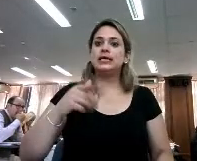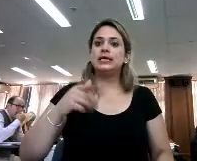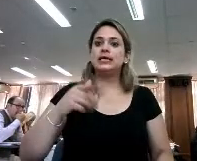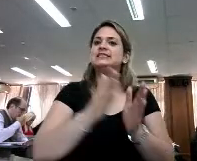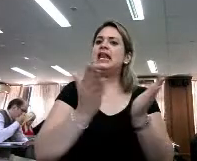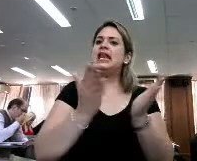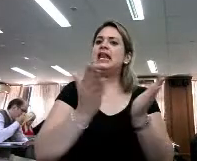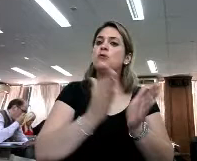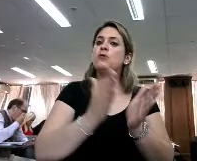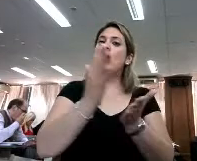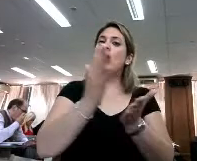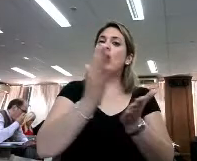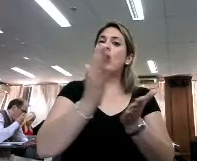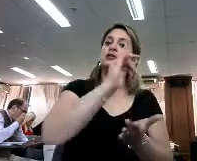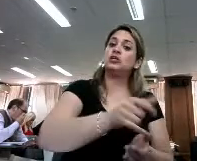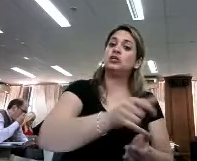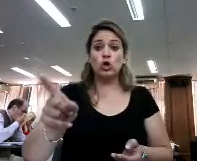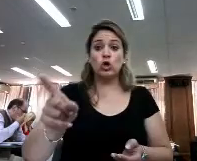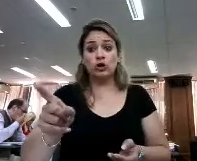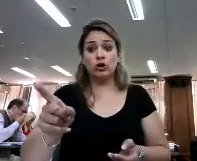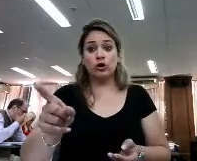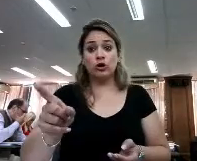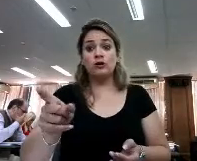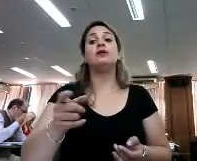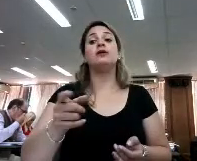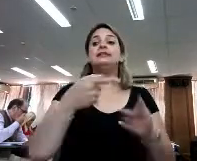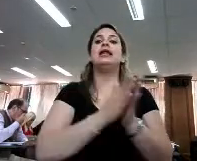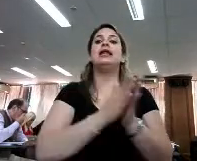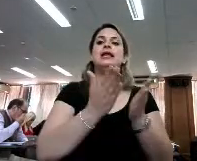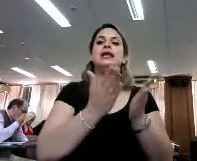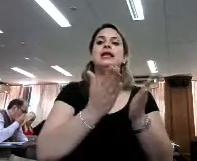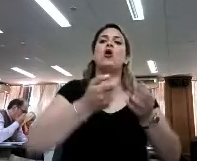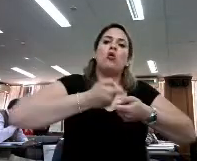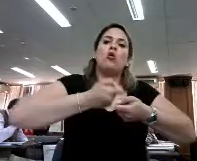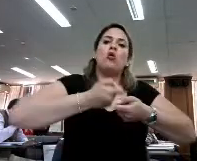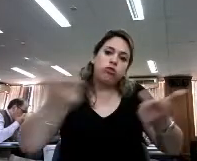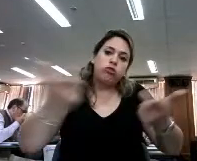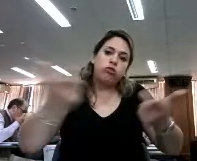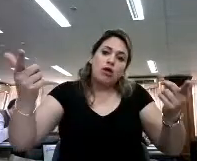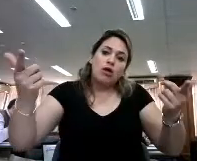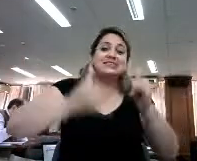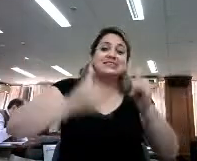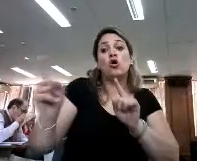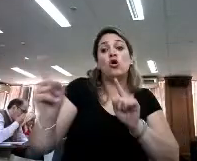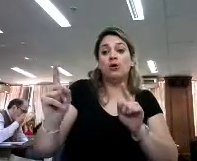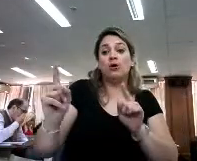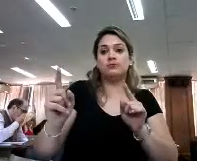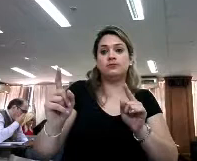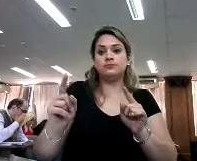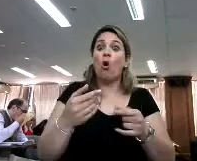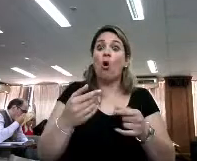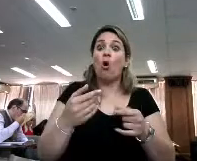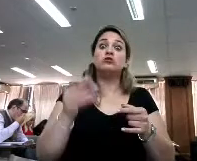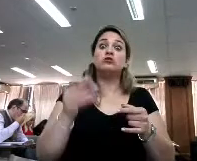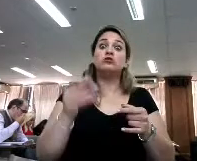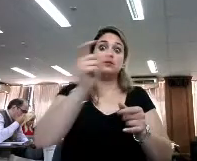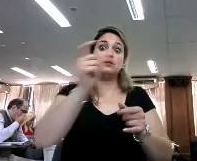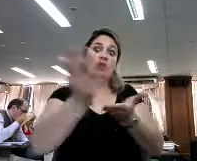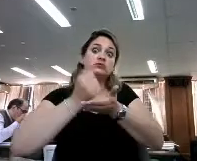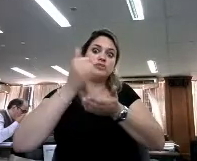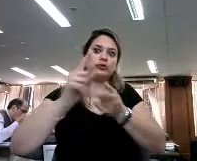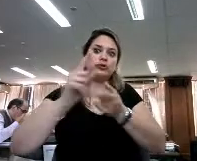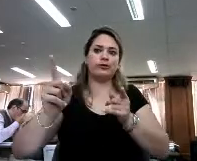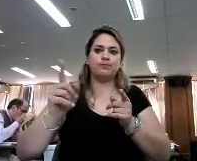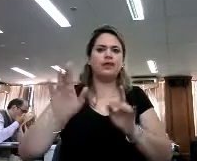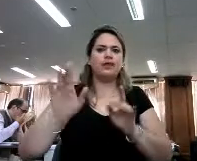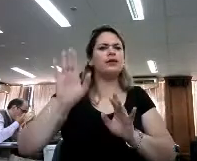a ser aceptada, va o no va a ser distribuida, va o no va a llegar a diferentes mercados. Uno puede o no puede